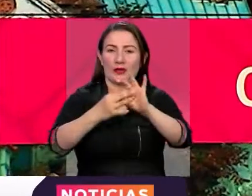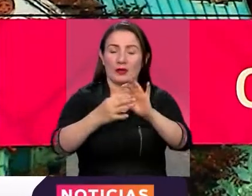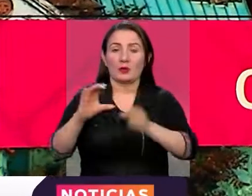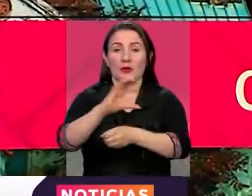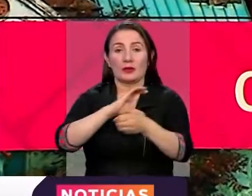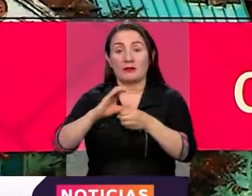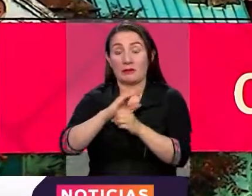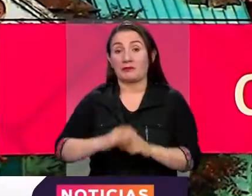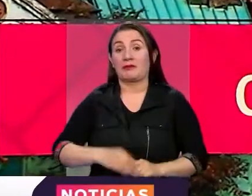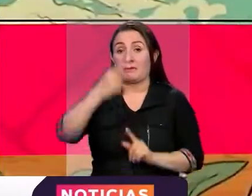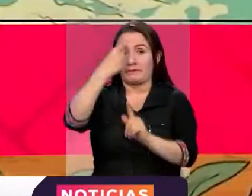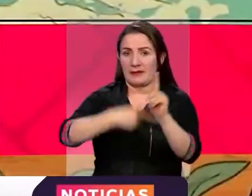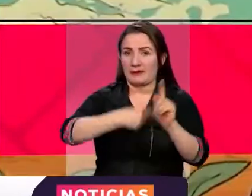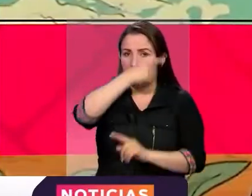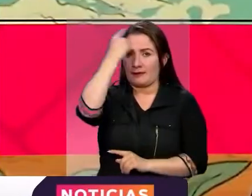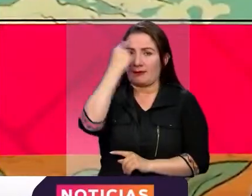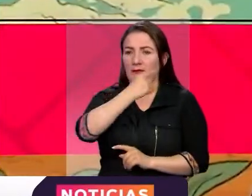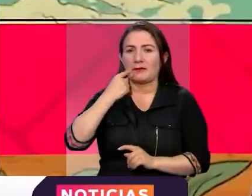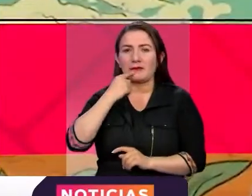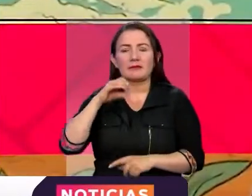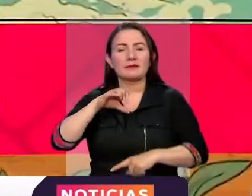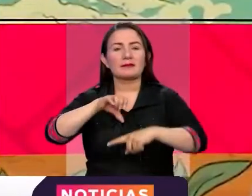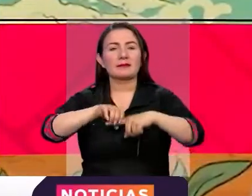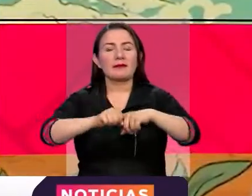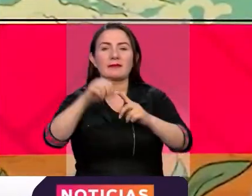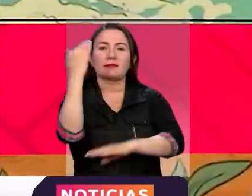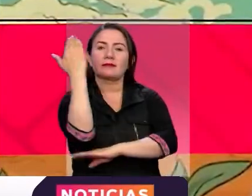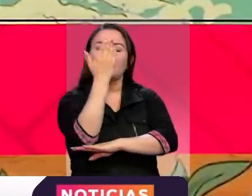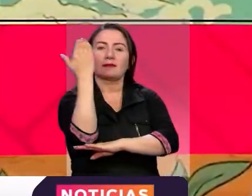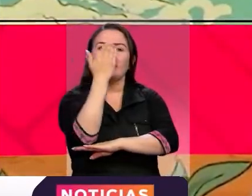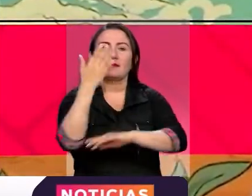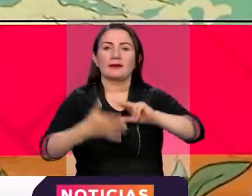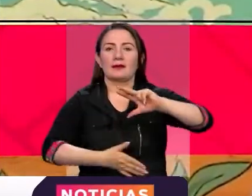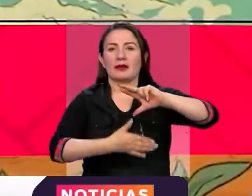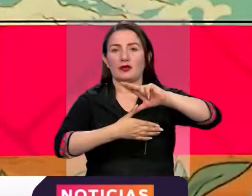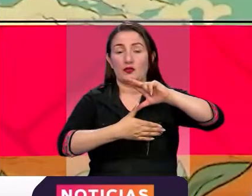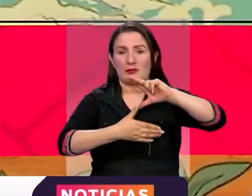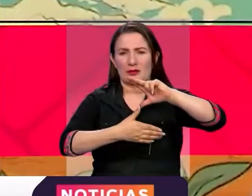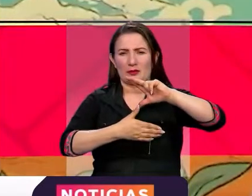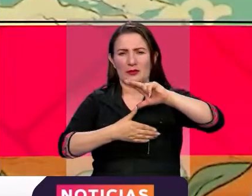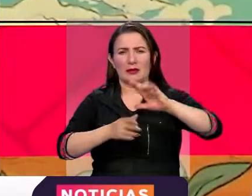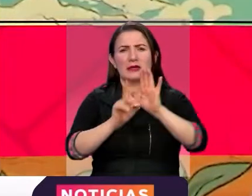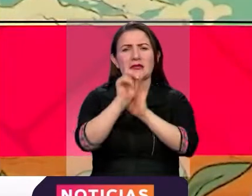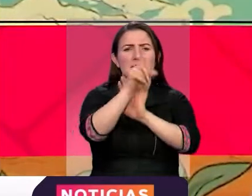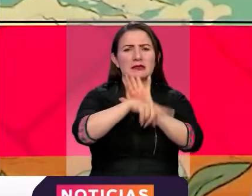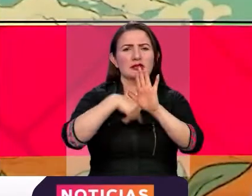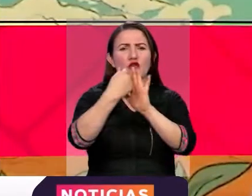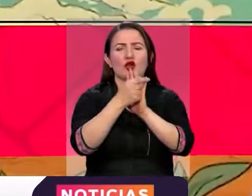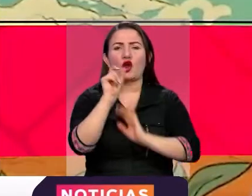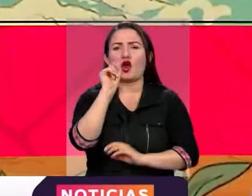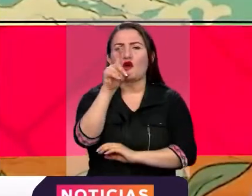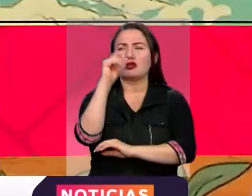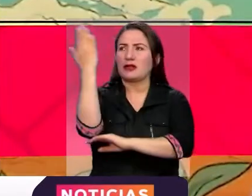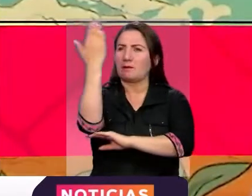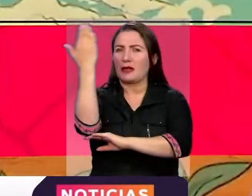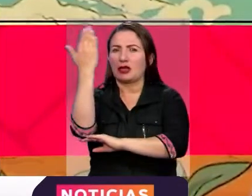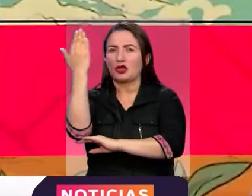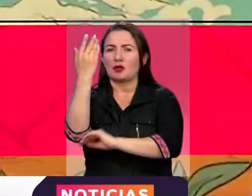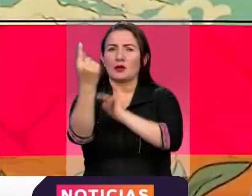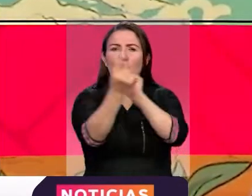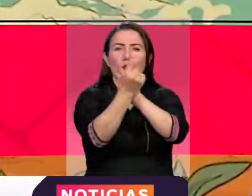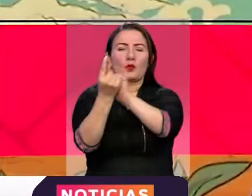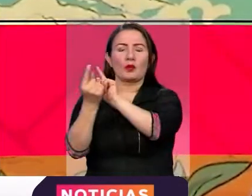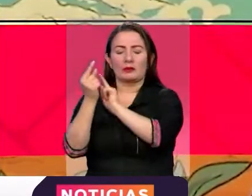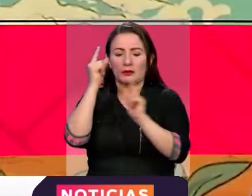Durante el mes de septiembre, los ciudadanos tienen una cita con el cine latinoamericano. Este ciclo dispone de 11 películas que buscan el encuentro y